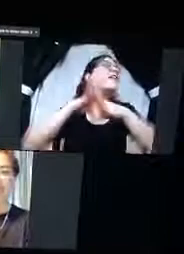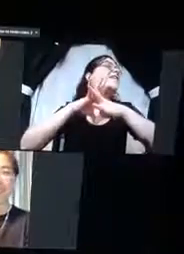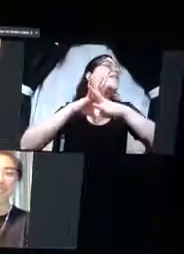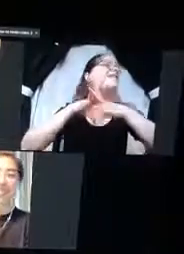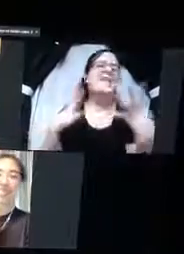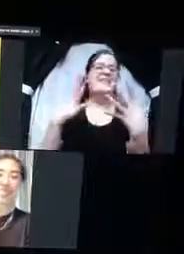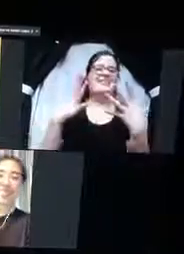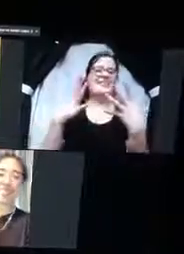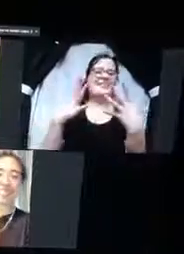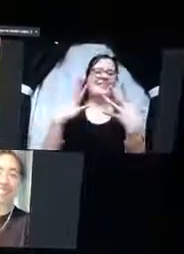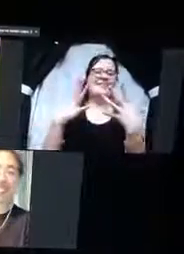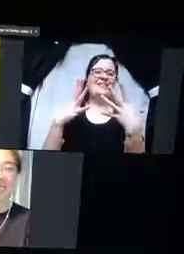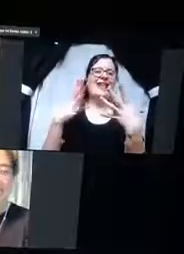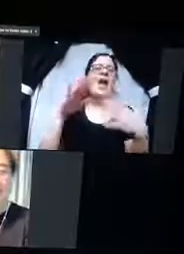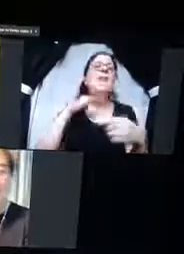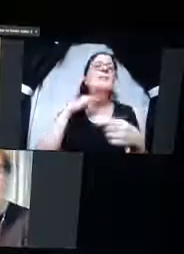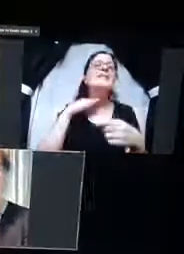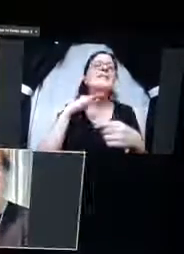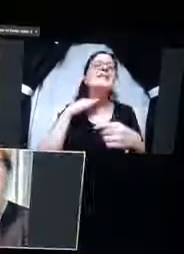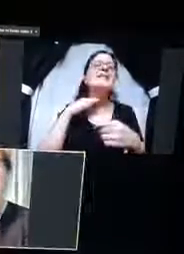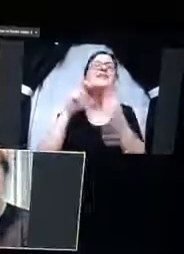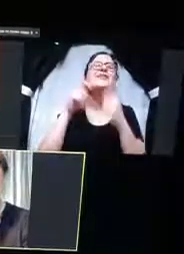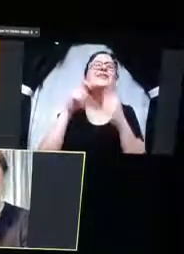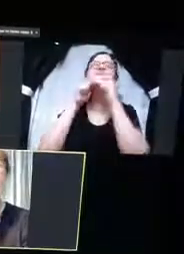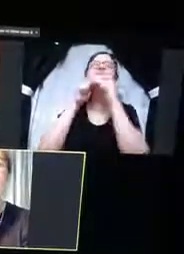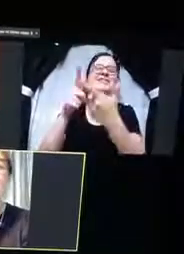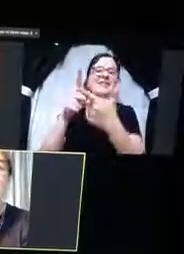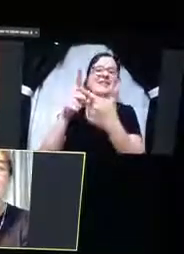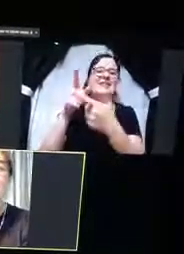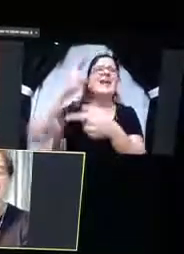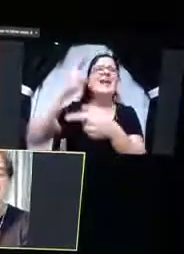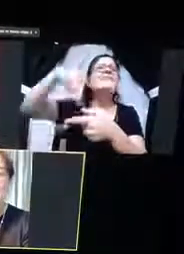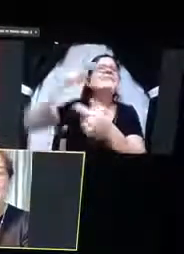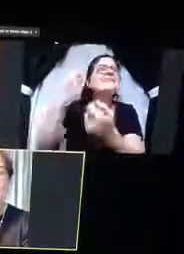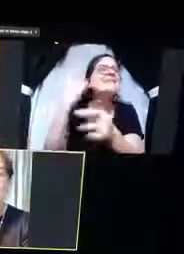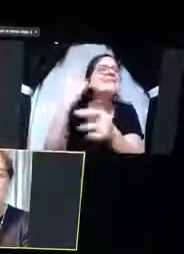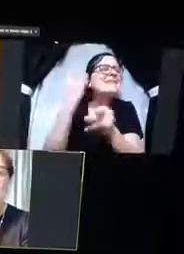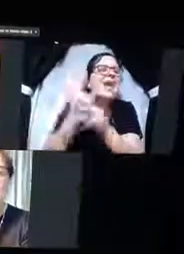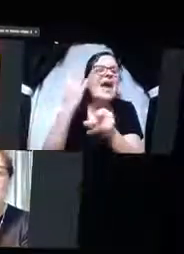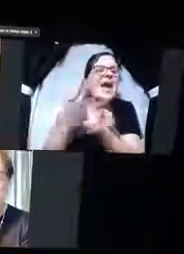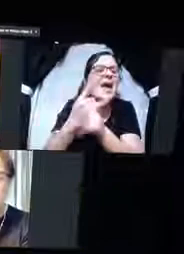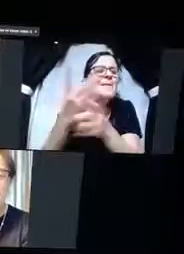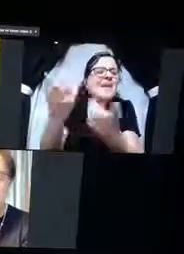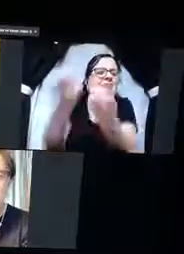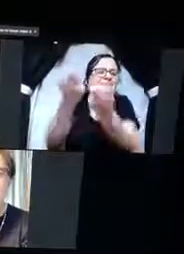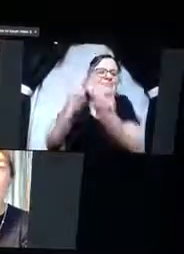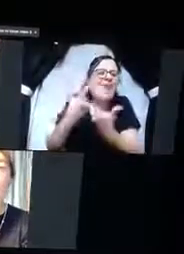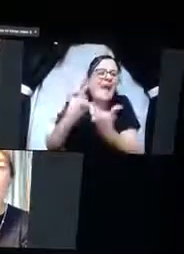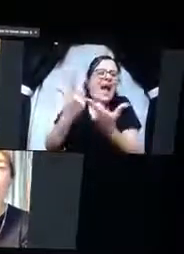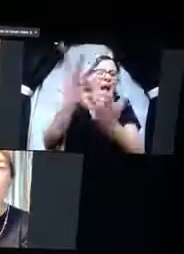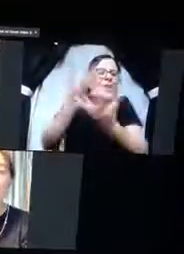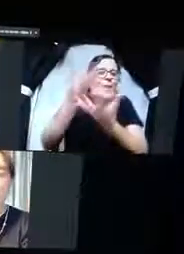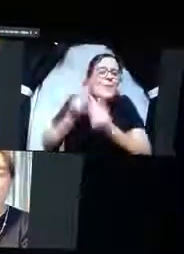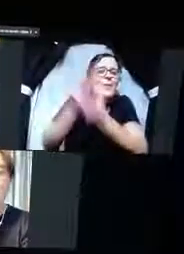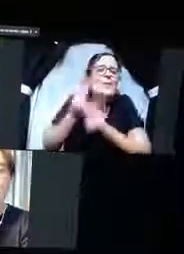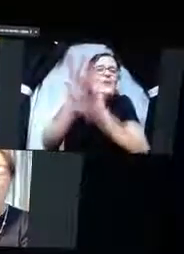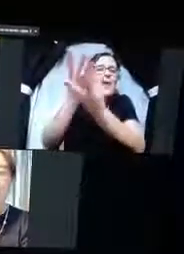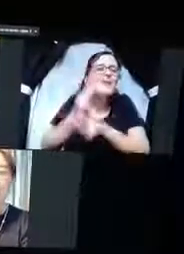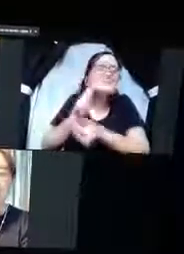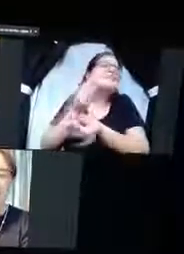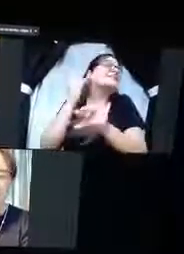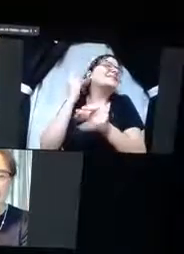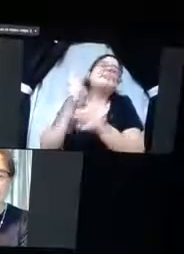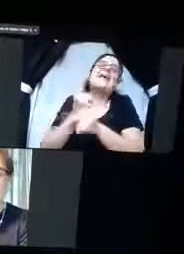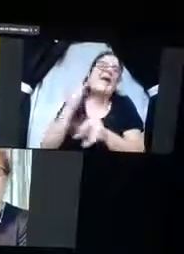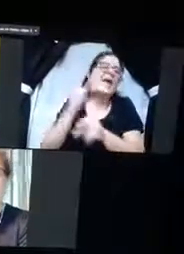y que siempre nos da su pleno apoyo para todas las actividades. Sí, la verdad que sí, siempre apoyando. Siempre apoyando. Sí. Vamos a hacer un saludo formal.